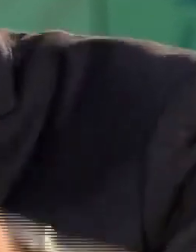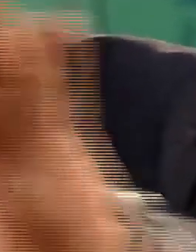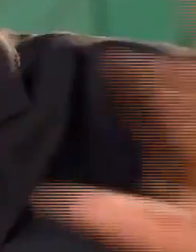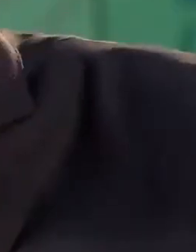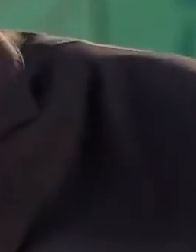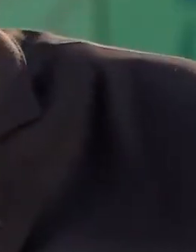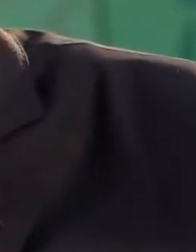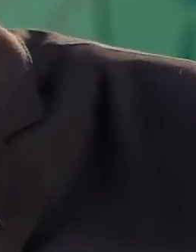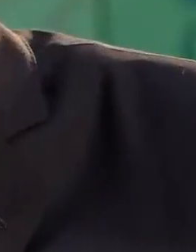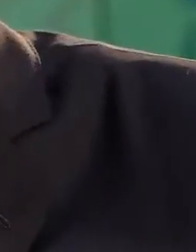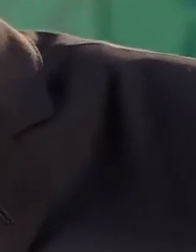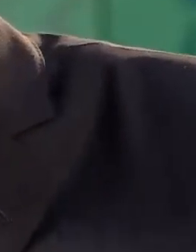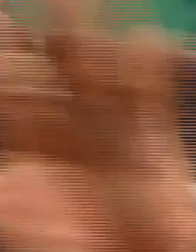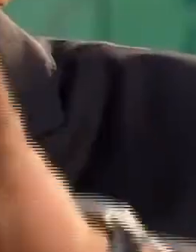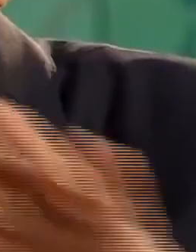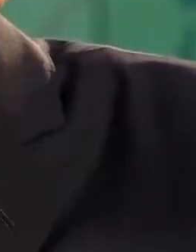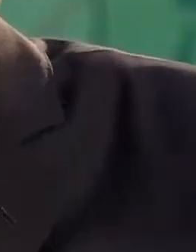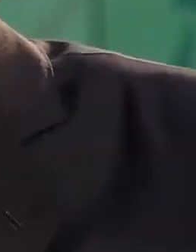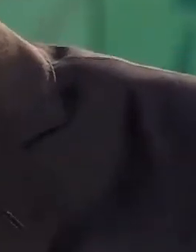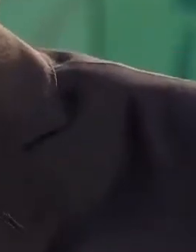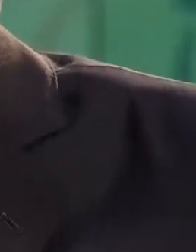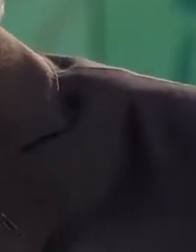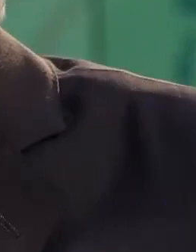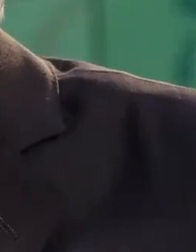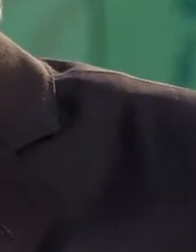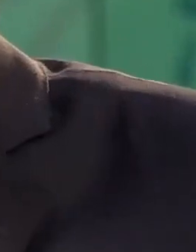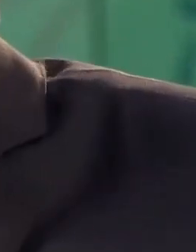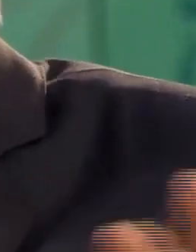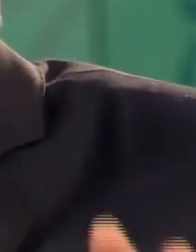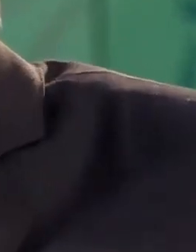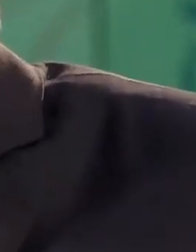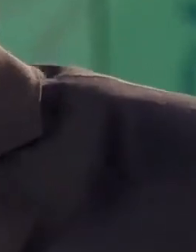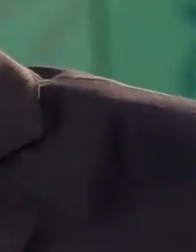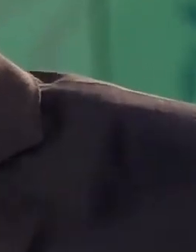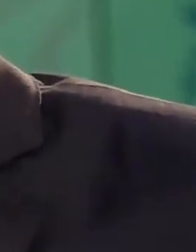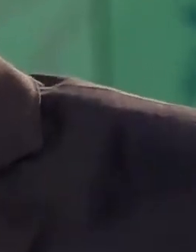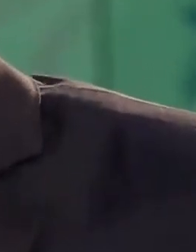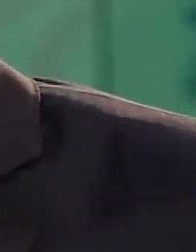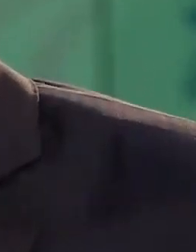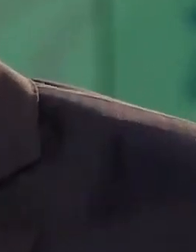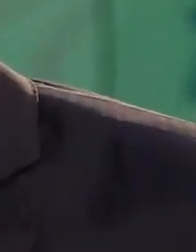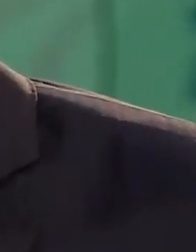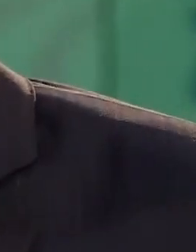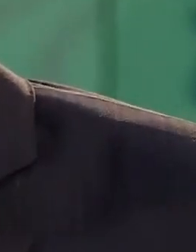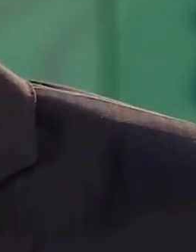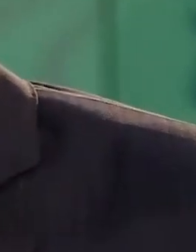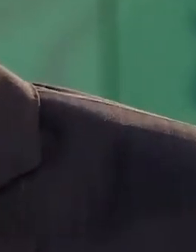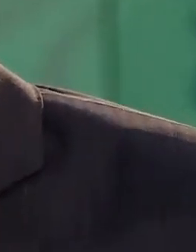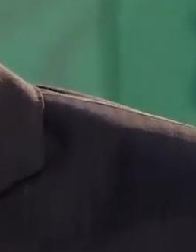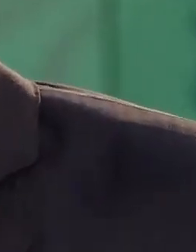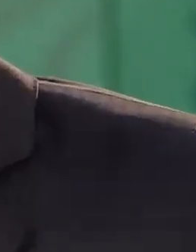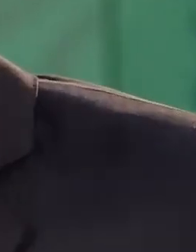hubiese sido un desorden, pero además se hubiese marginado